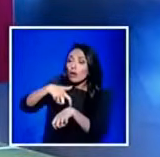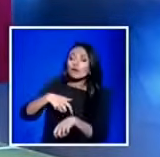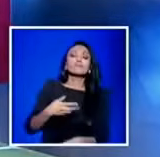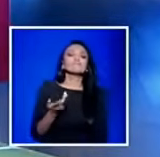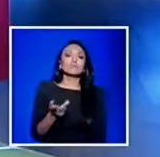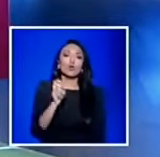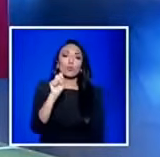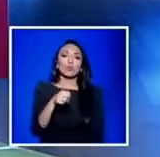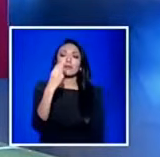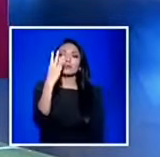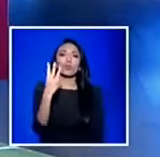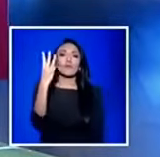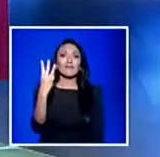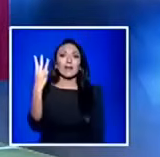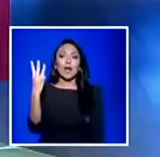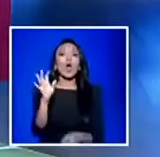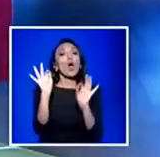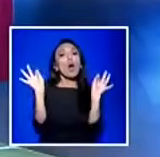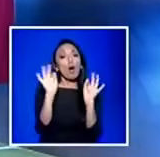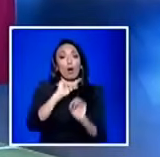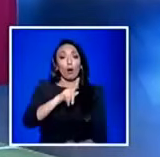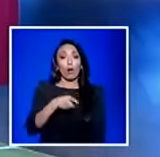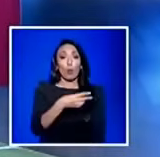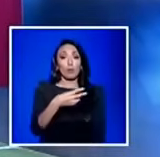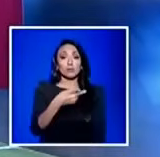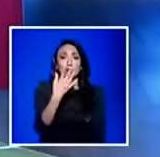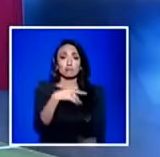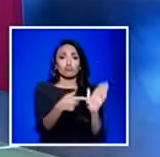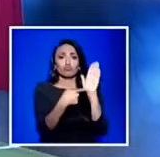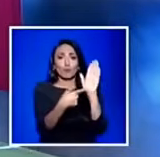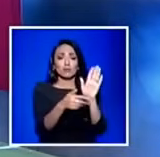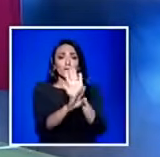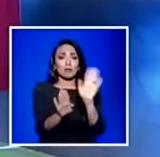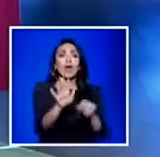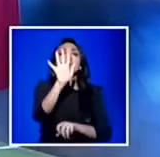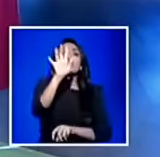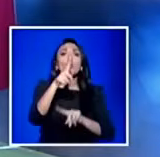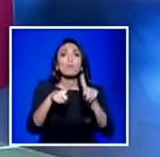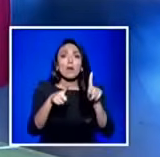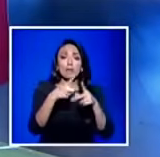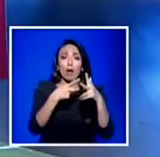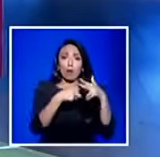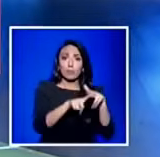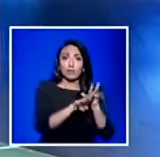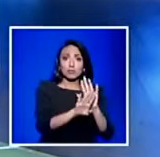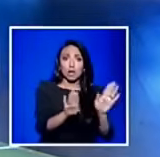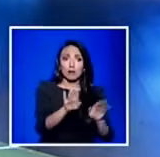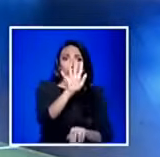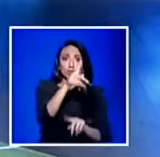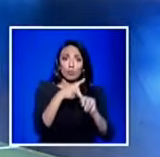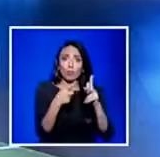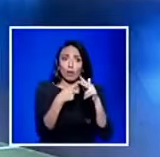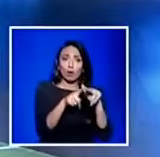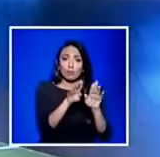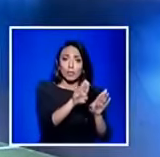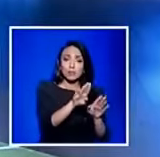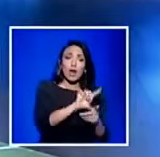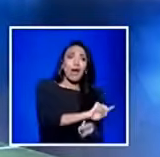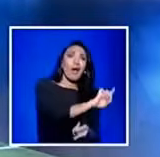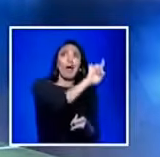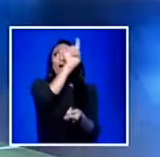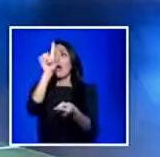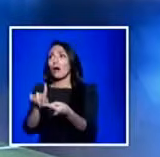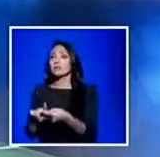en la página web también de esta institución. Ya comenzaron a las 5:30 a.m. los cortes en algunos sectores y se van hasta